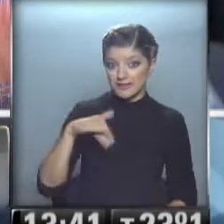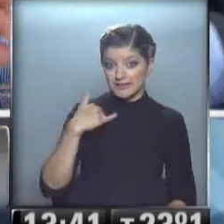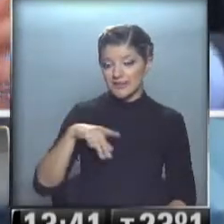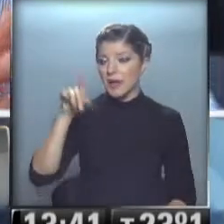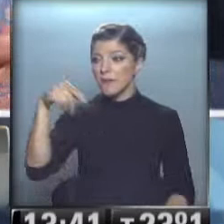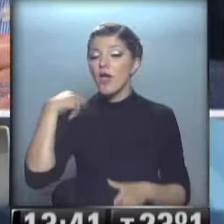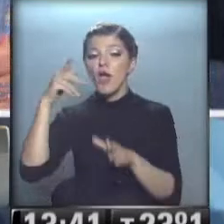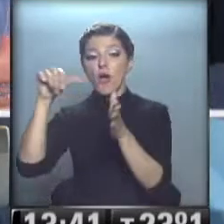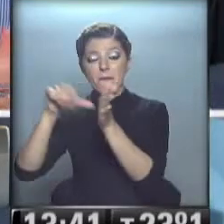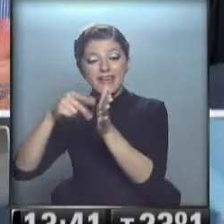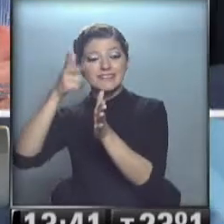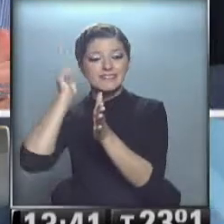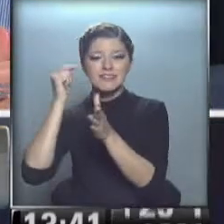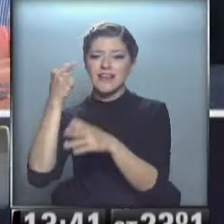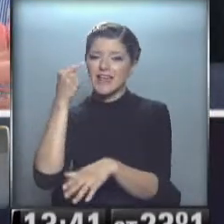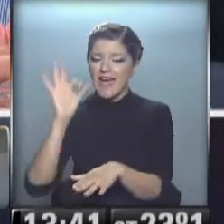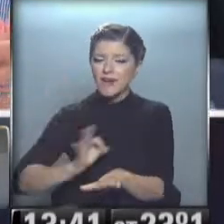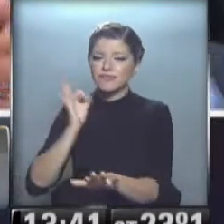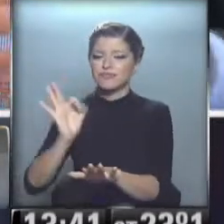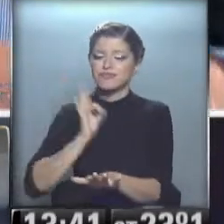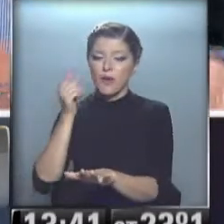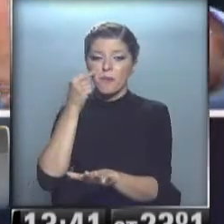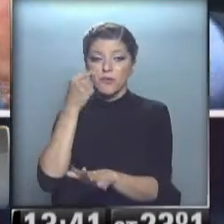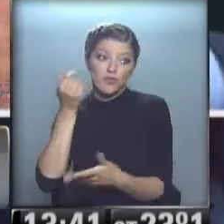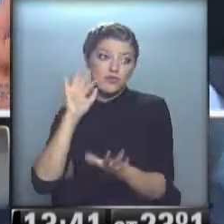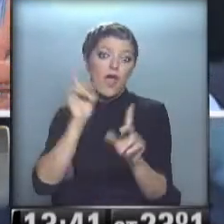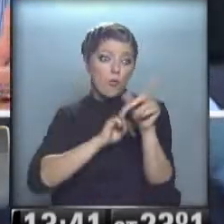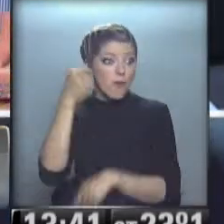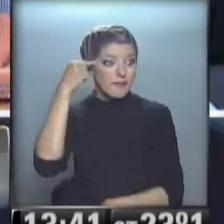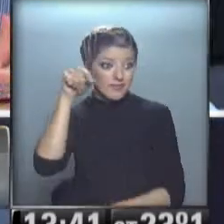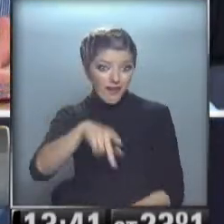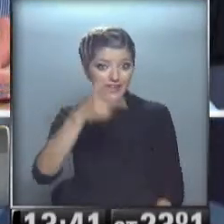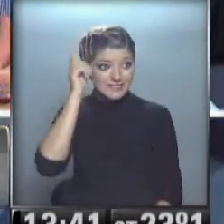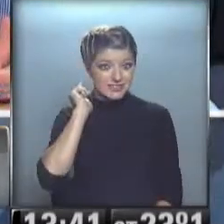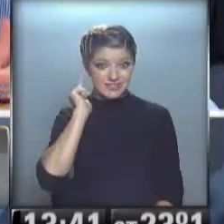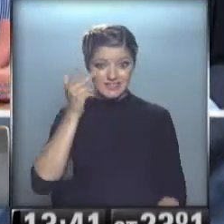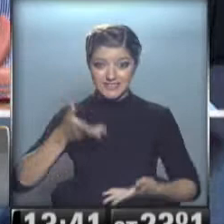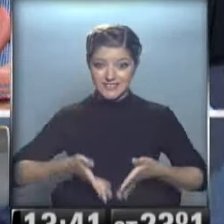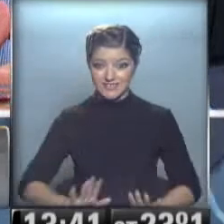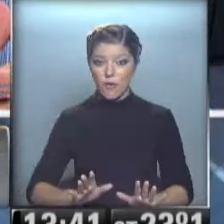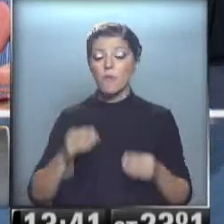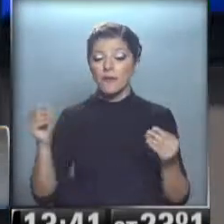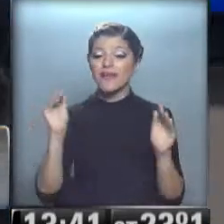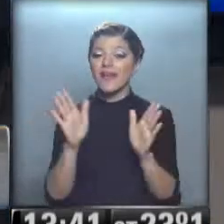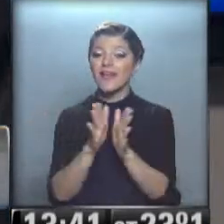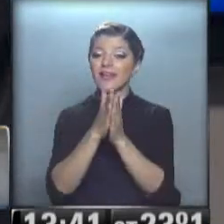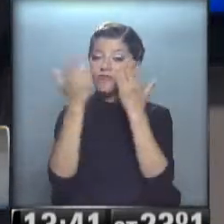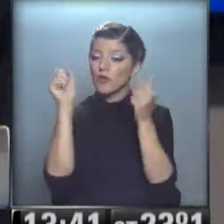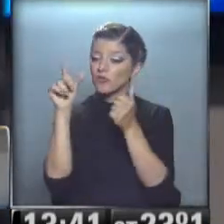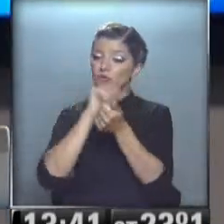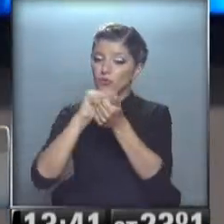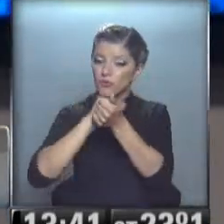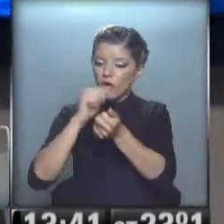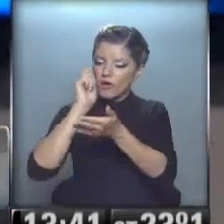mucha gente pensaba que Luis Vitale era chileno porque escribió muchos libros sobre la historia de Chile, pero era